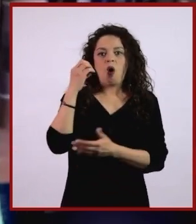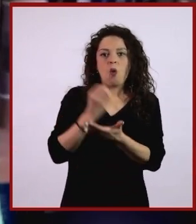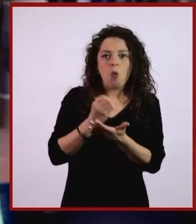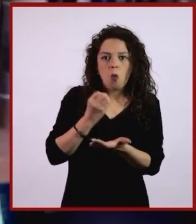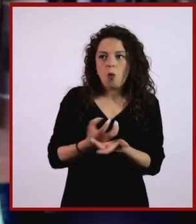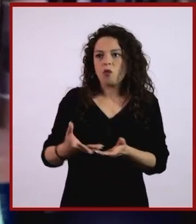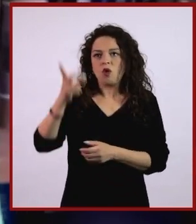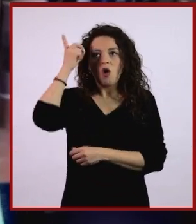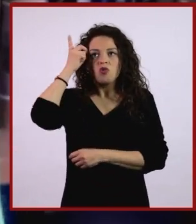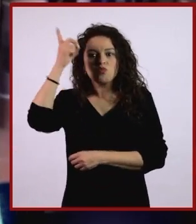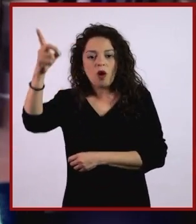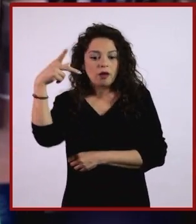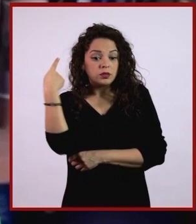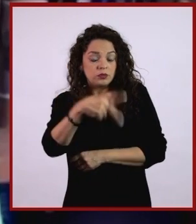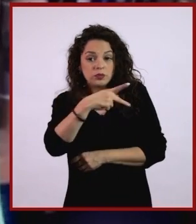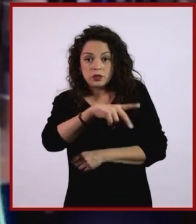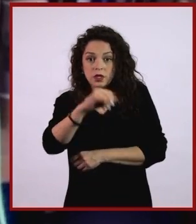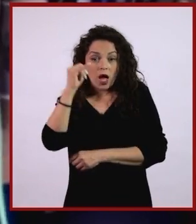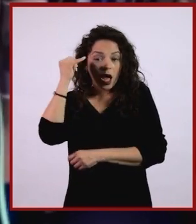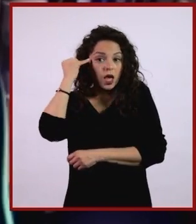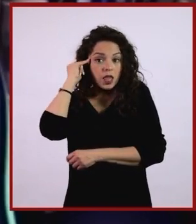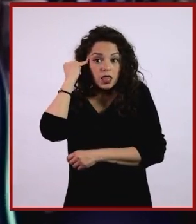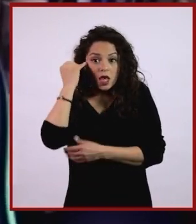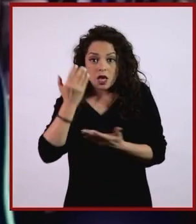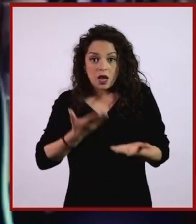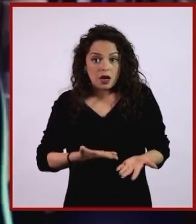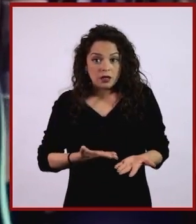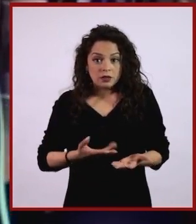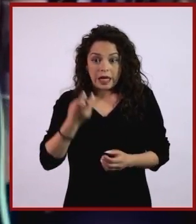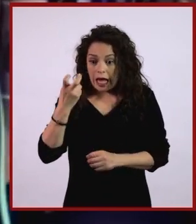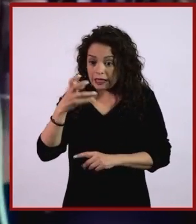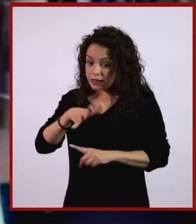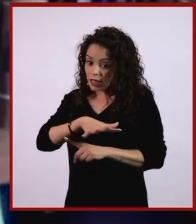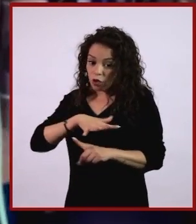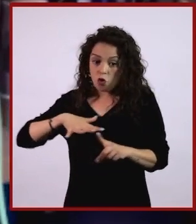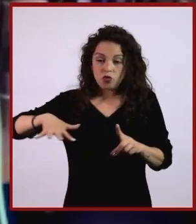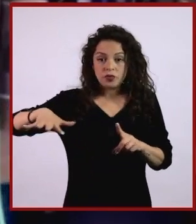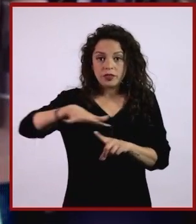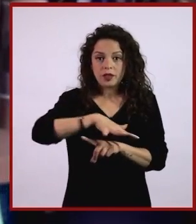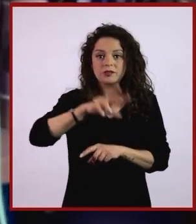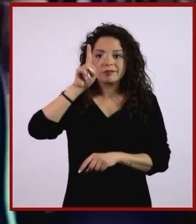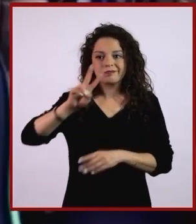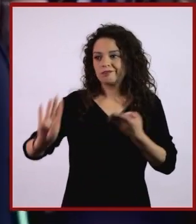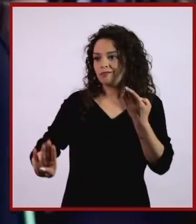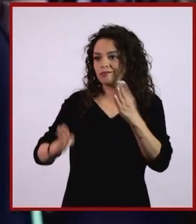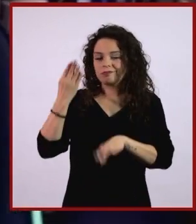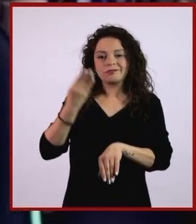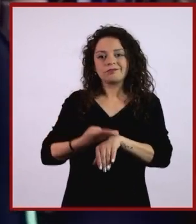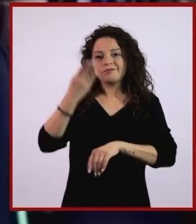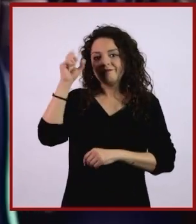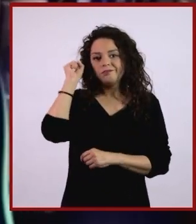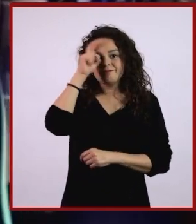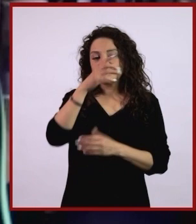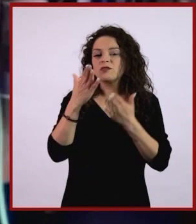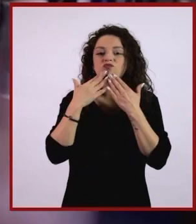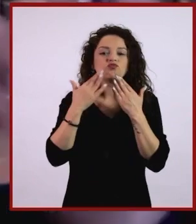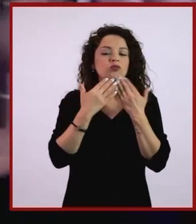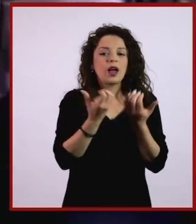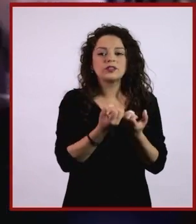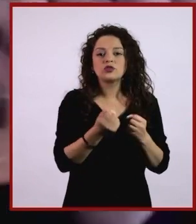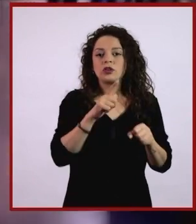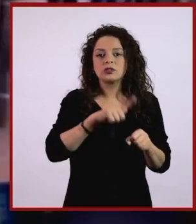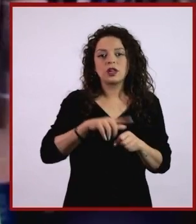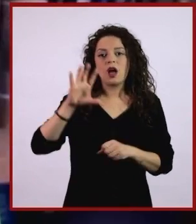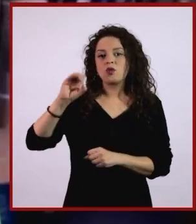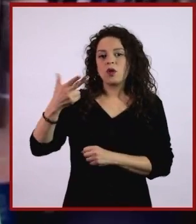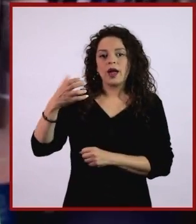riquezas, propiedades de los indígenas. Entonces, pues, en ese contexto, yo creo que en nuestra parte del mundo es más difícil hablar de una cohesión social debido a